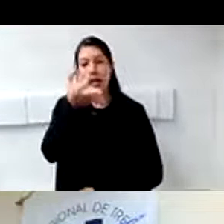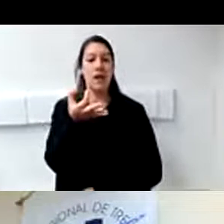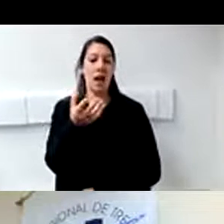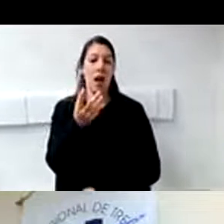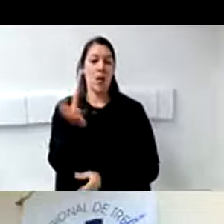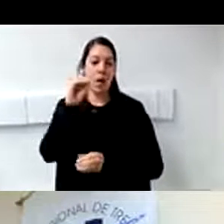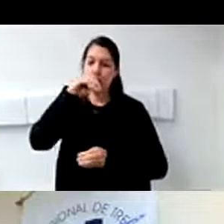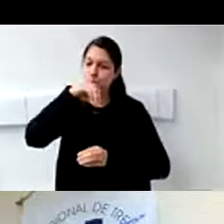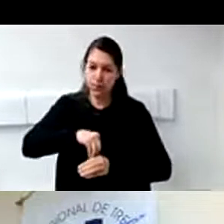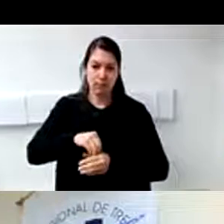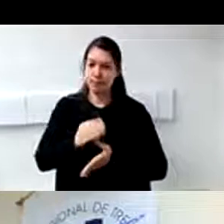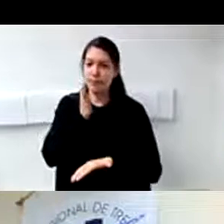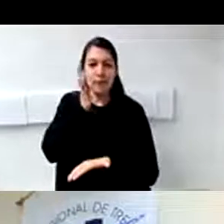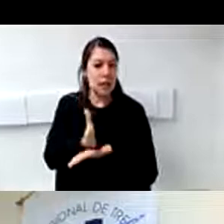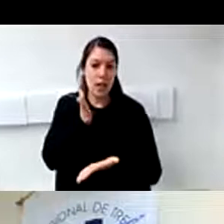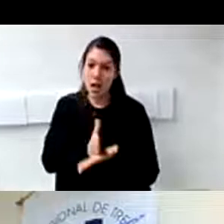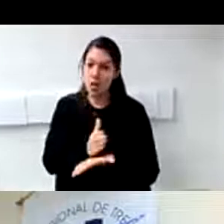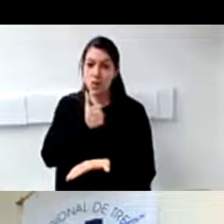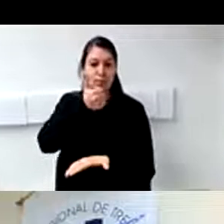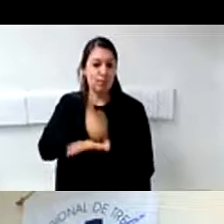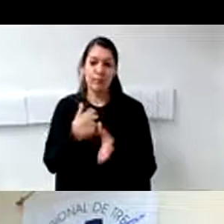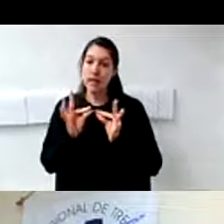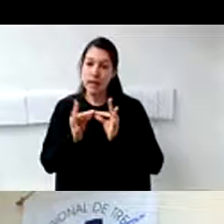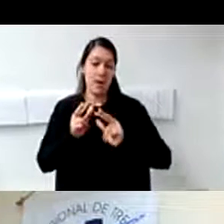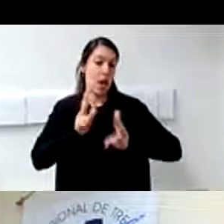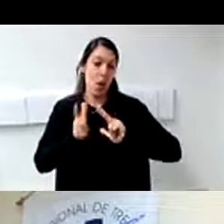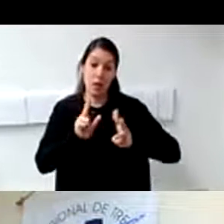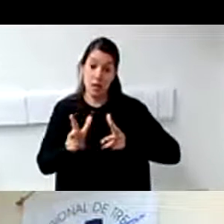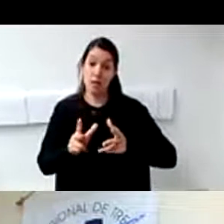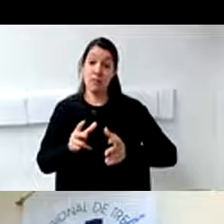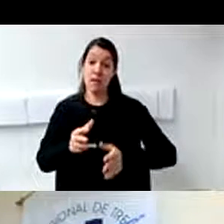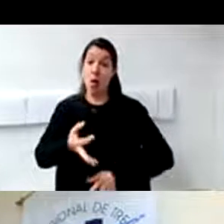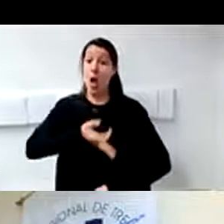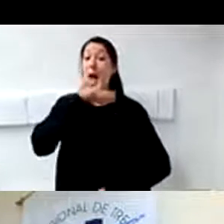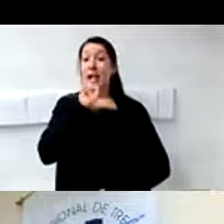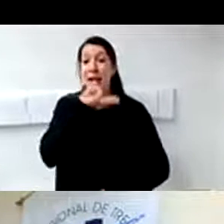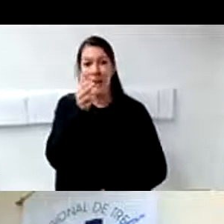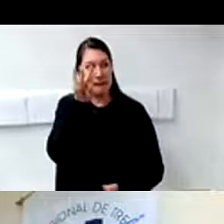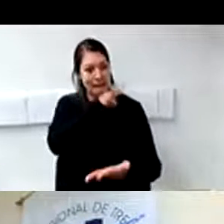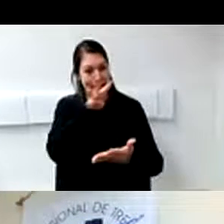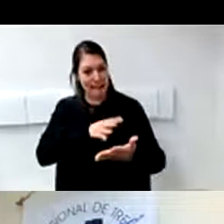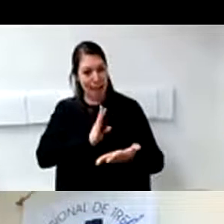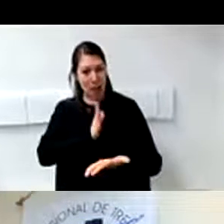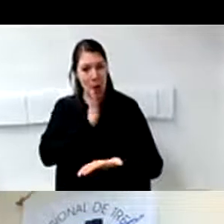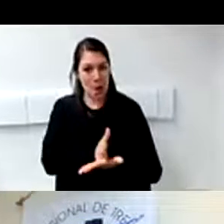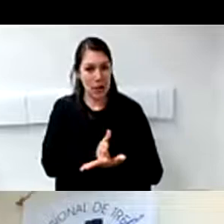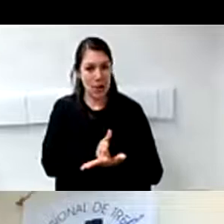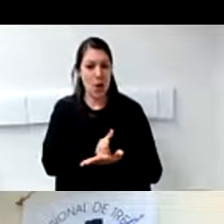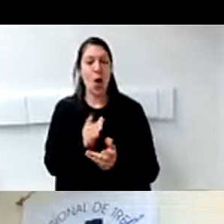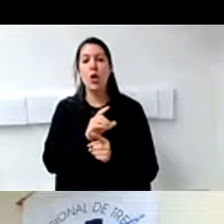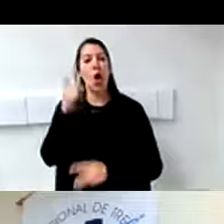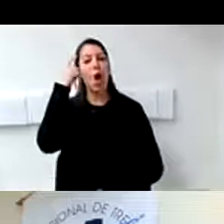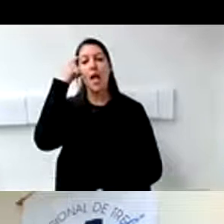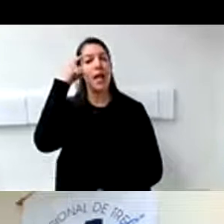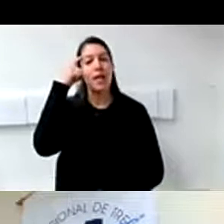concretamente. Simplemente vamos a aclaración, porque digo, ahí lo vi en lo último y no era la idea